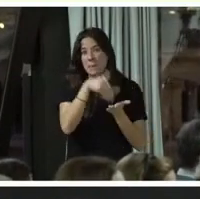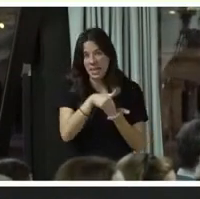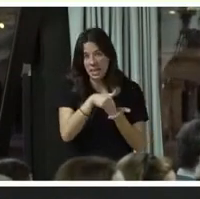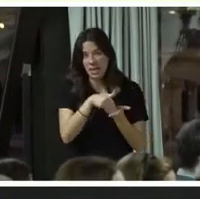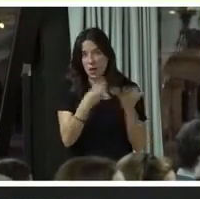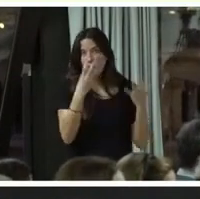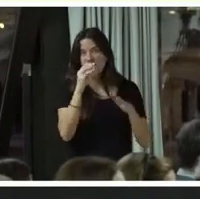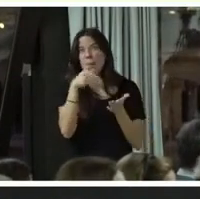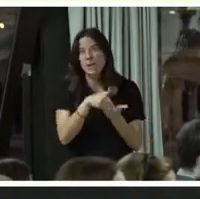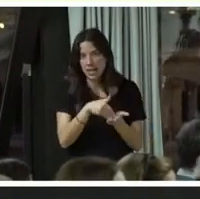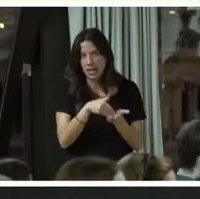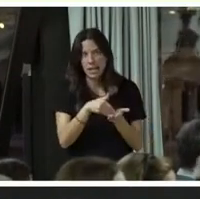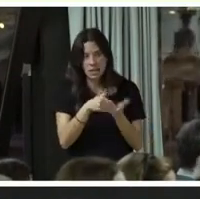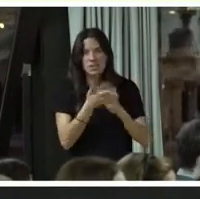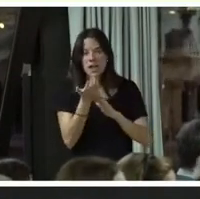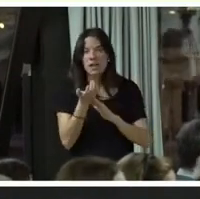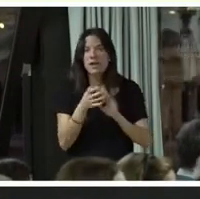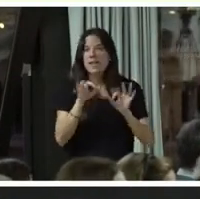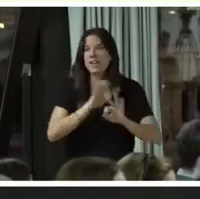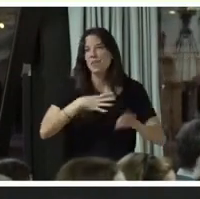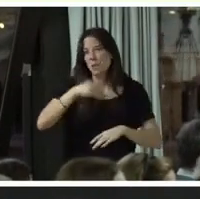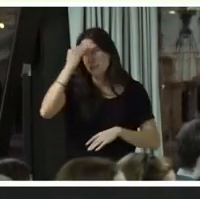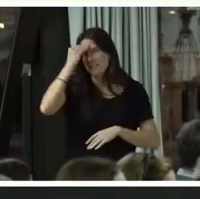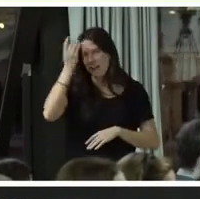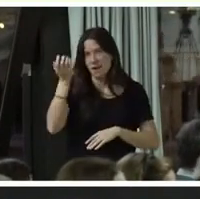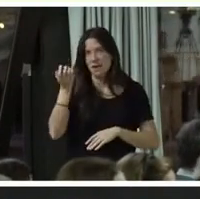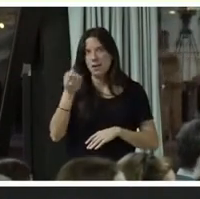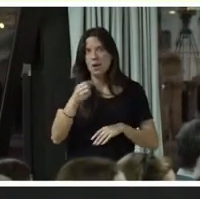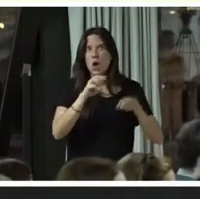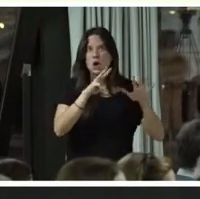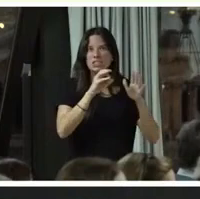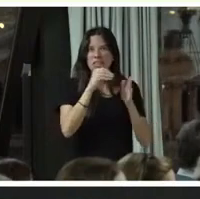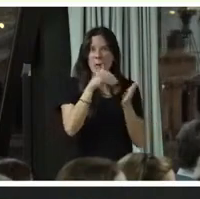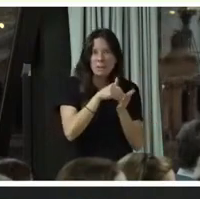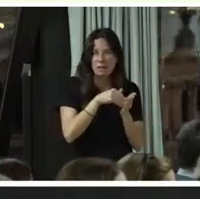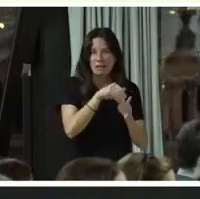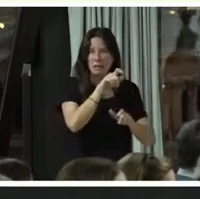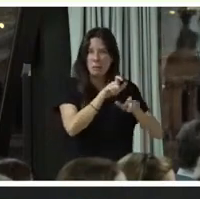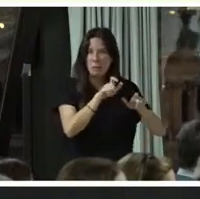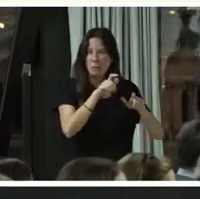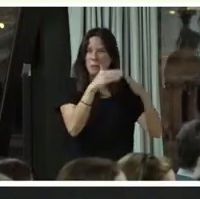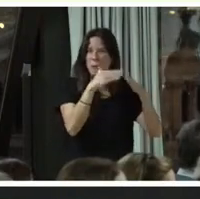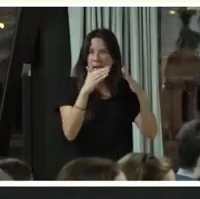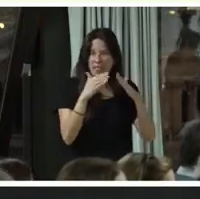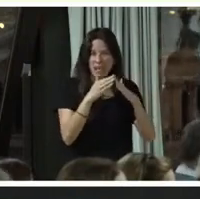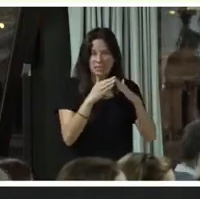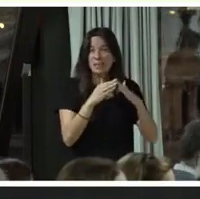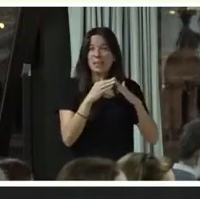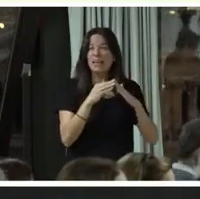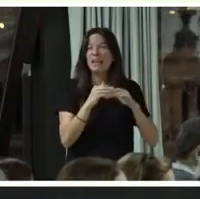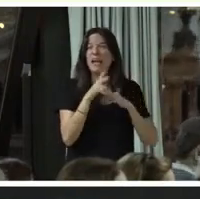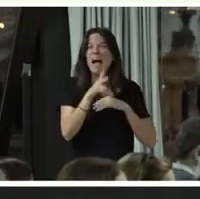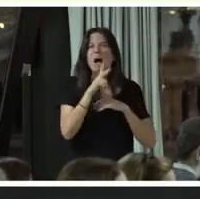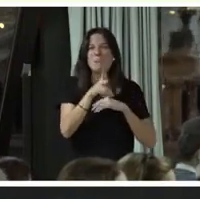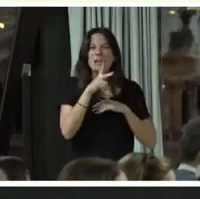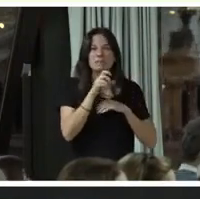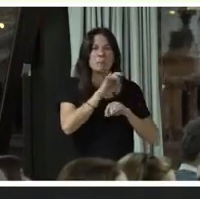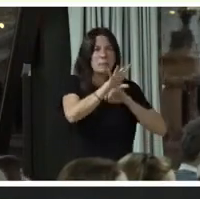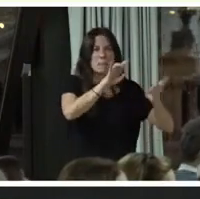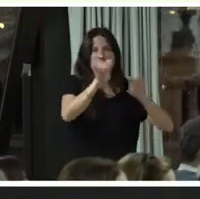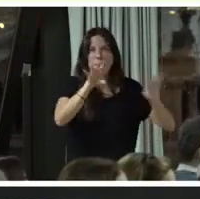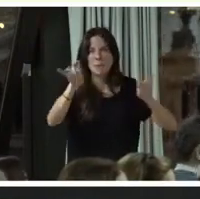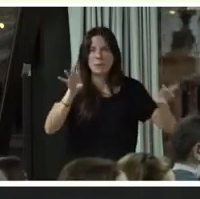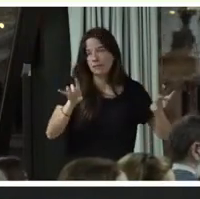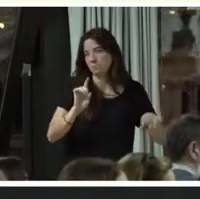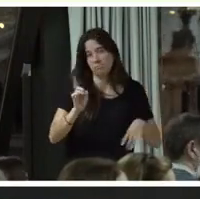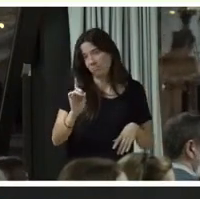unidades es decir Nadie puede pensar que hay 80,000 viviendas desde las que jamás lanza operaciones eh terroristas